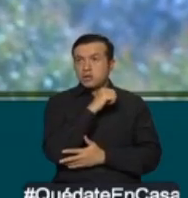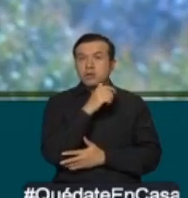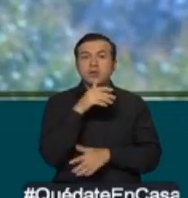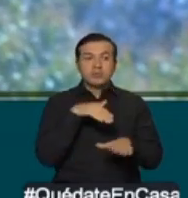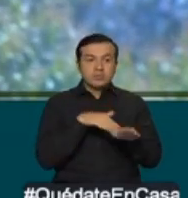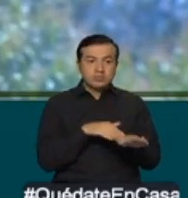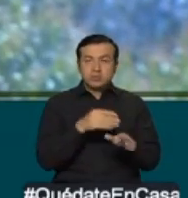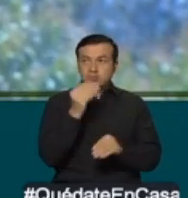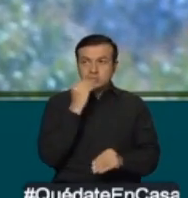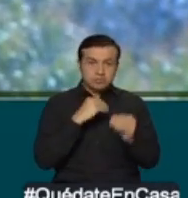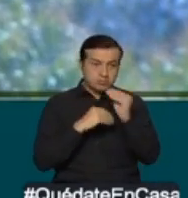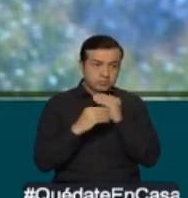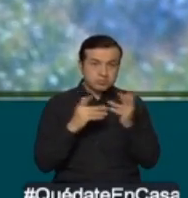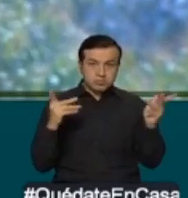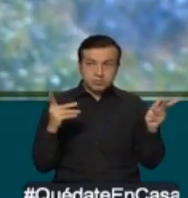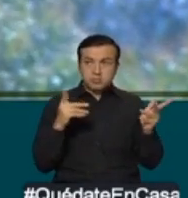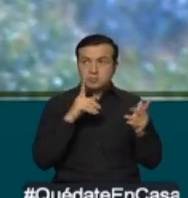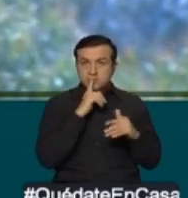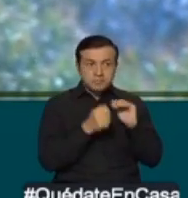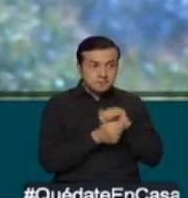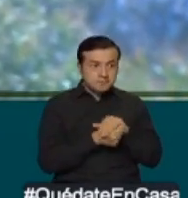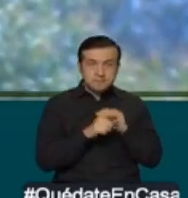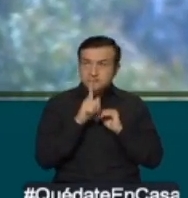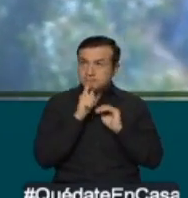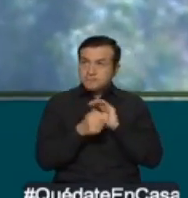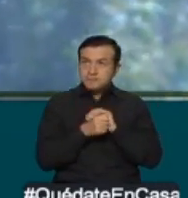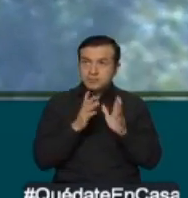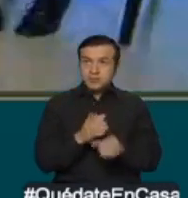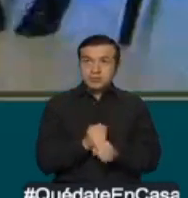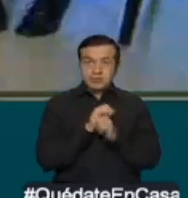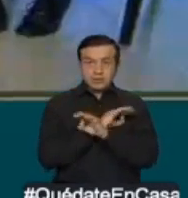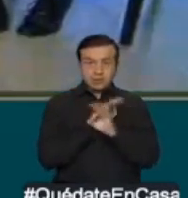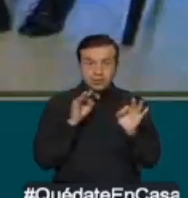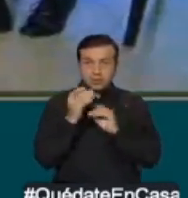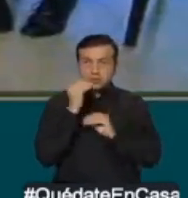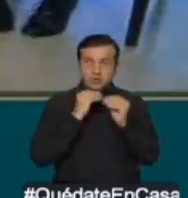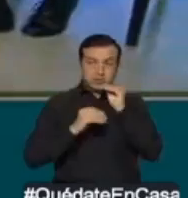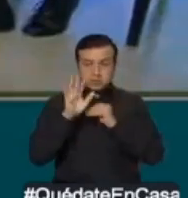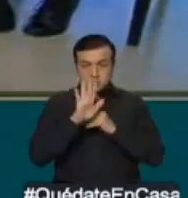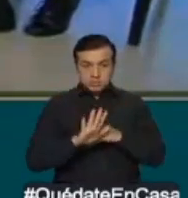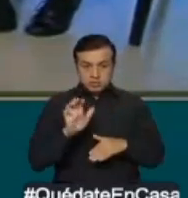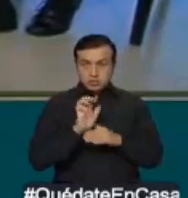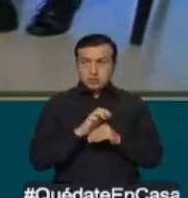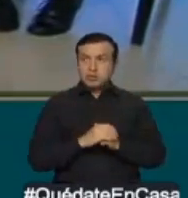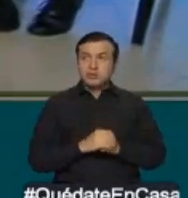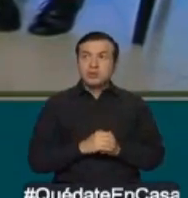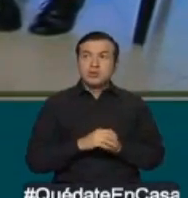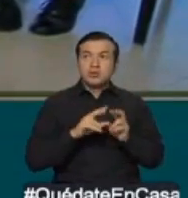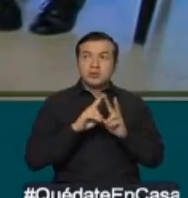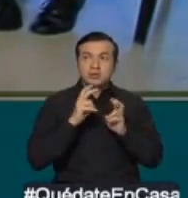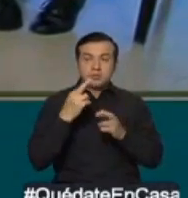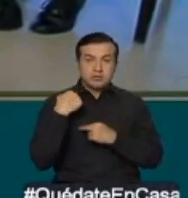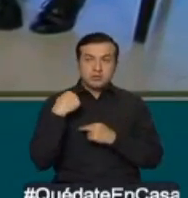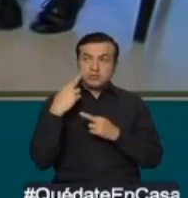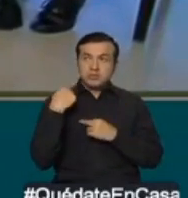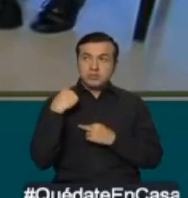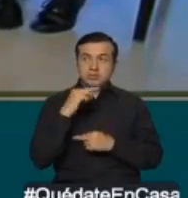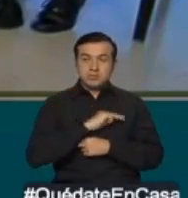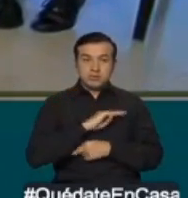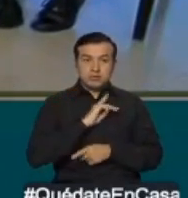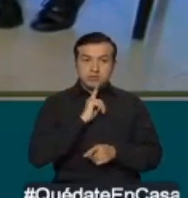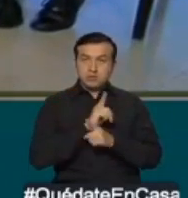garantizará este tema para evitar canales clandestinos y garantizar la seguridad alimentaria en el país miren esa es la competencia de los gobiernos